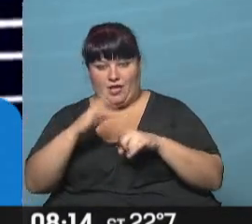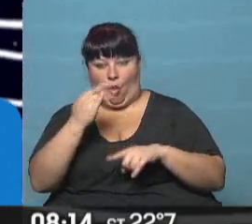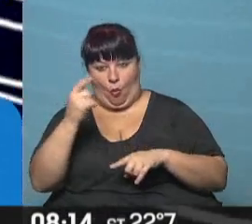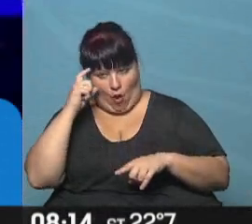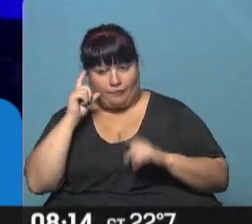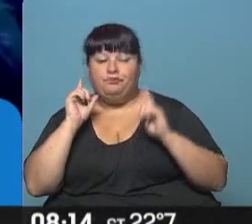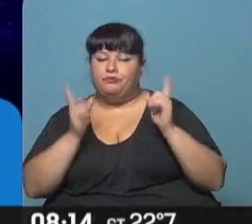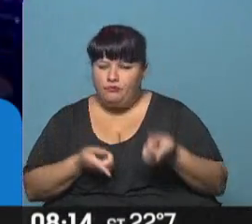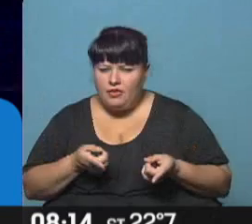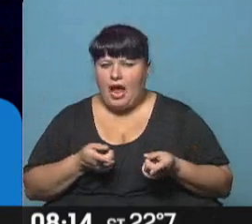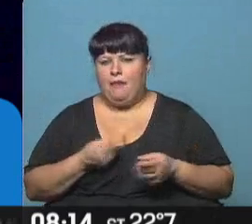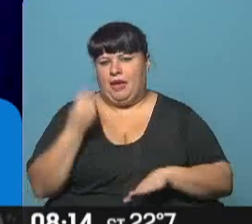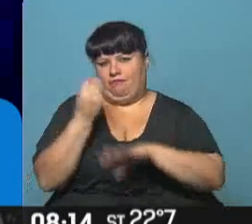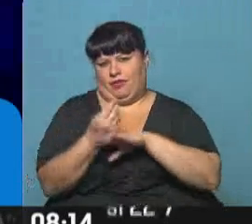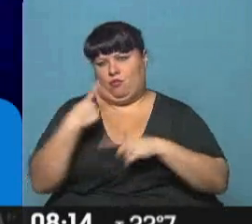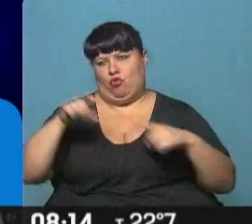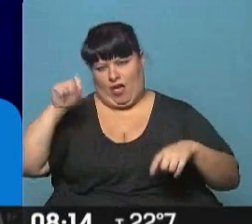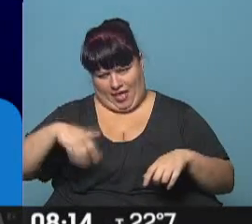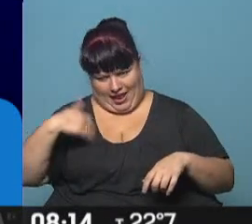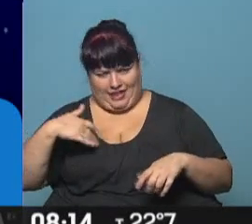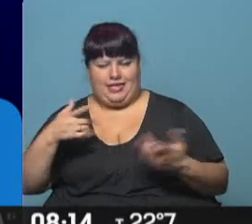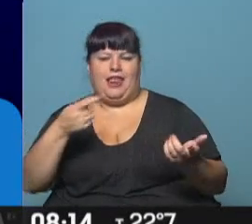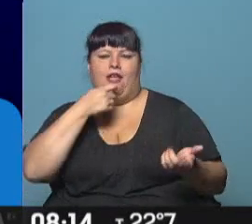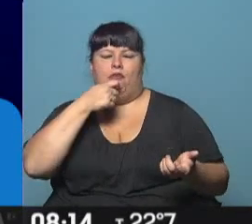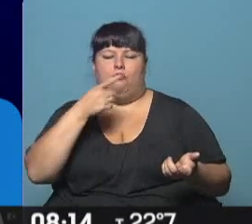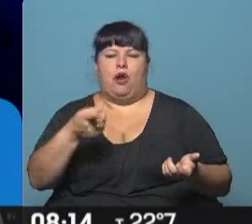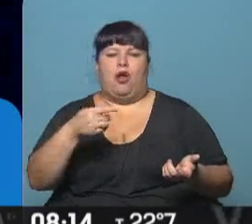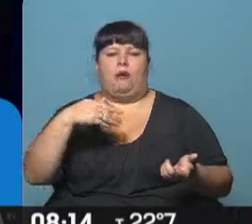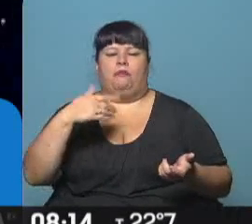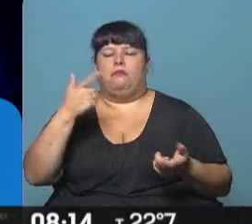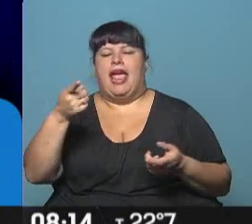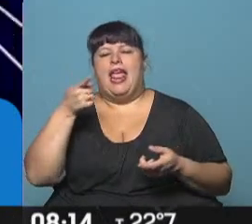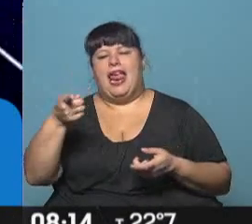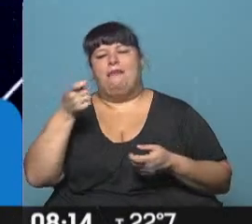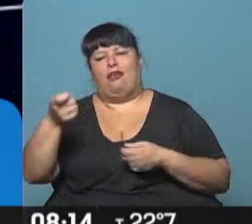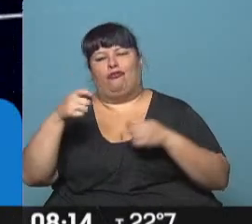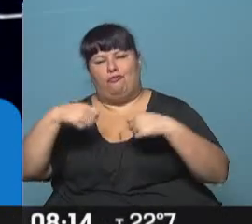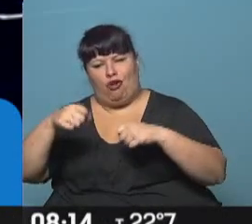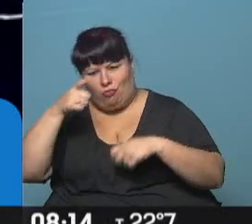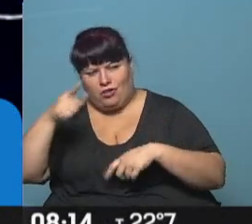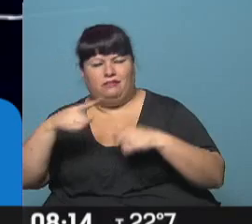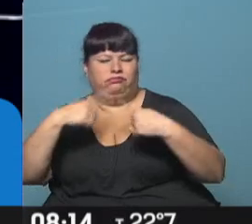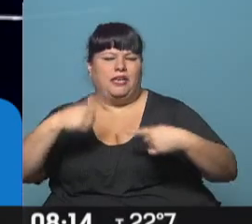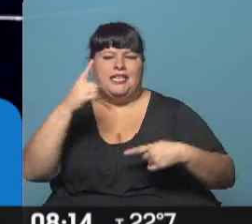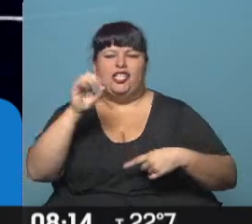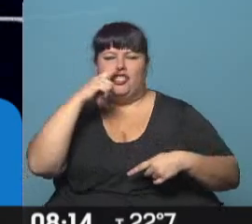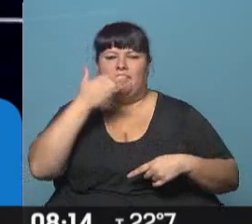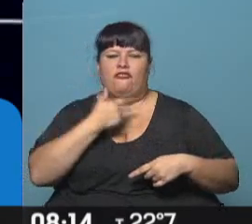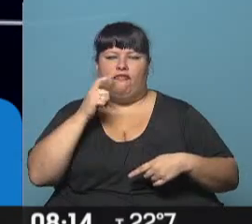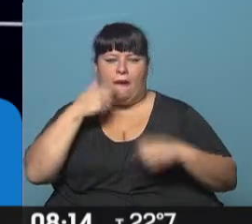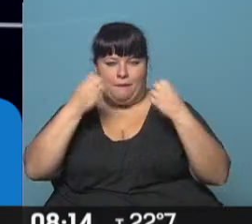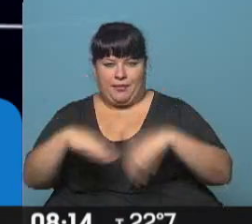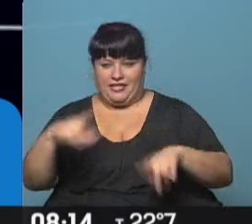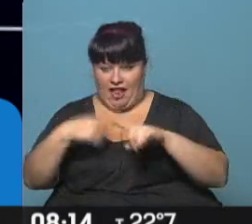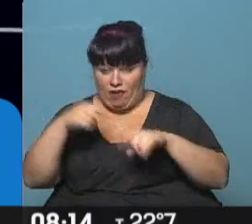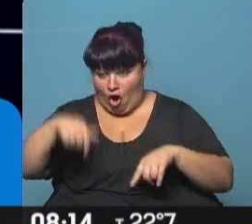además va a haber referentes de la música nacional, como Él Mató a un Policía Motorizado. También estarán 107 Faunos, que van a abrir el